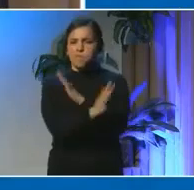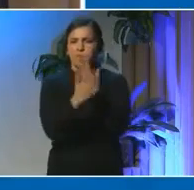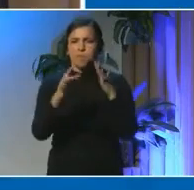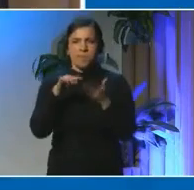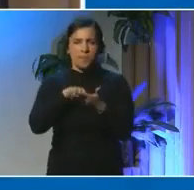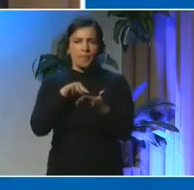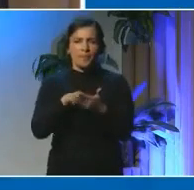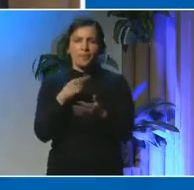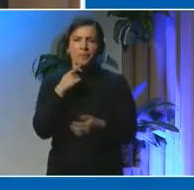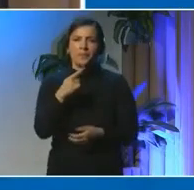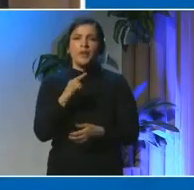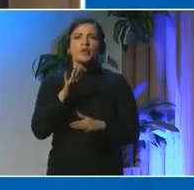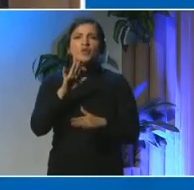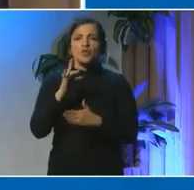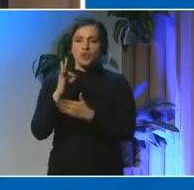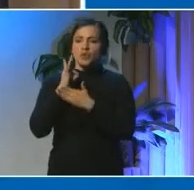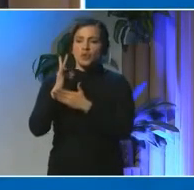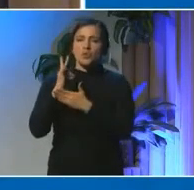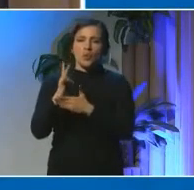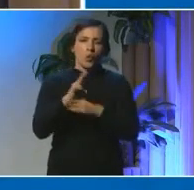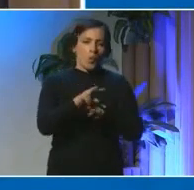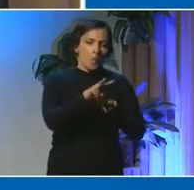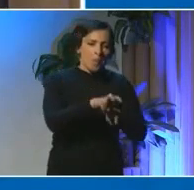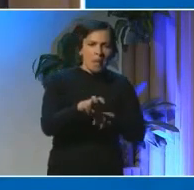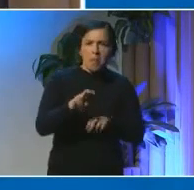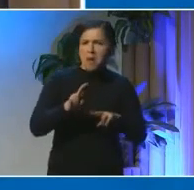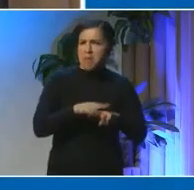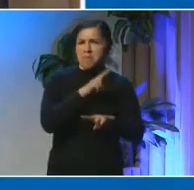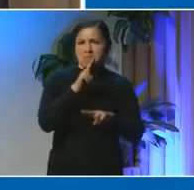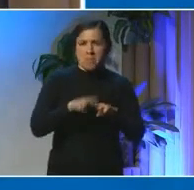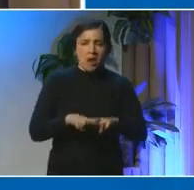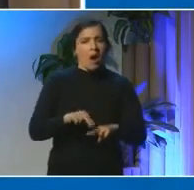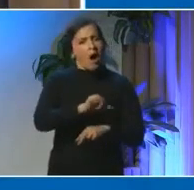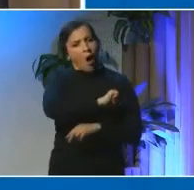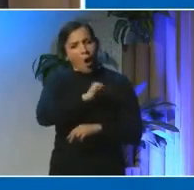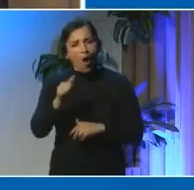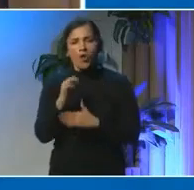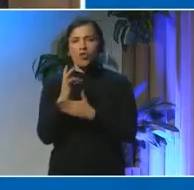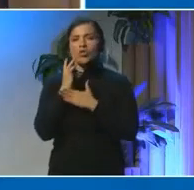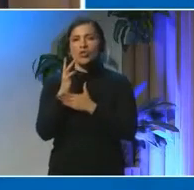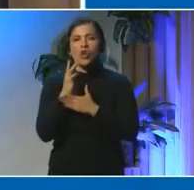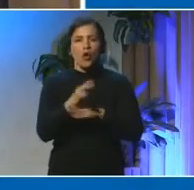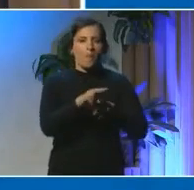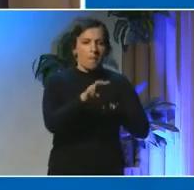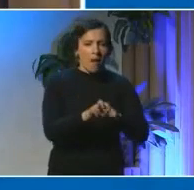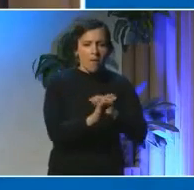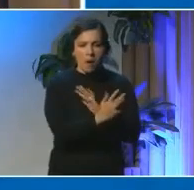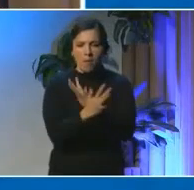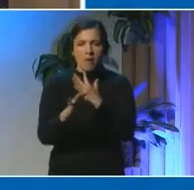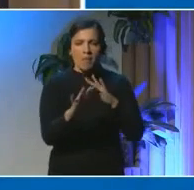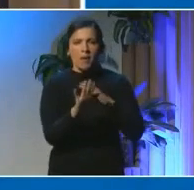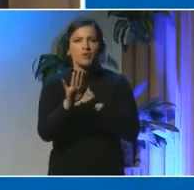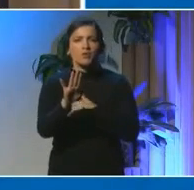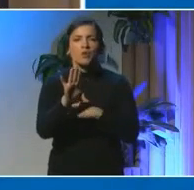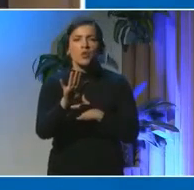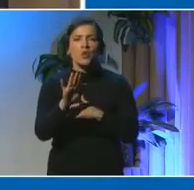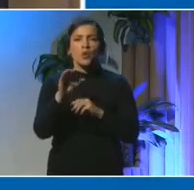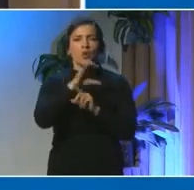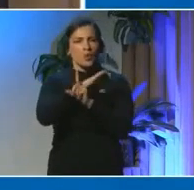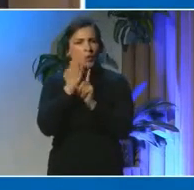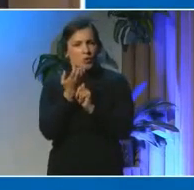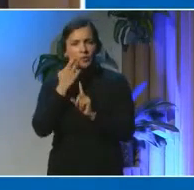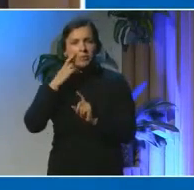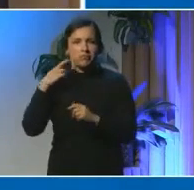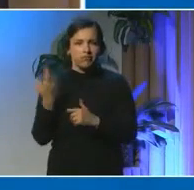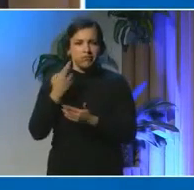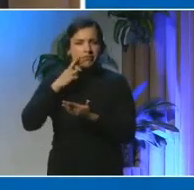pasar de un modelo de agricultura convencional a agricultura regenerativa y empezar a hacer esos pilotos y y buscando